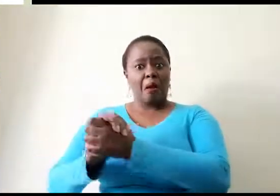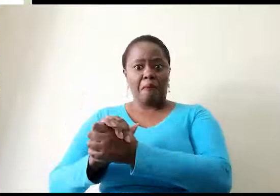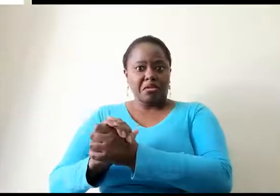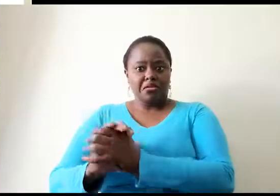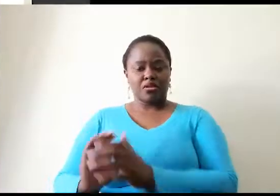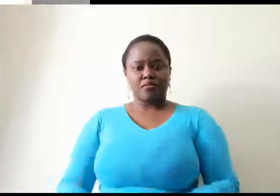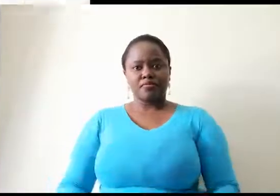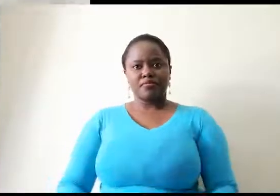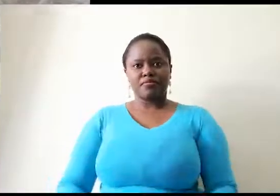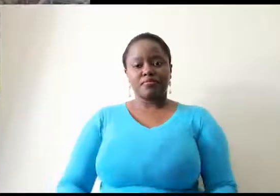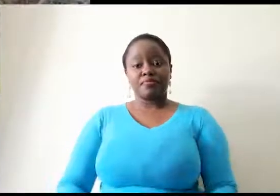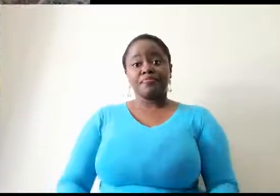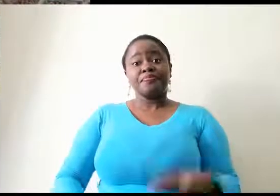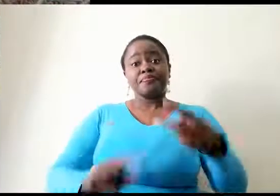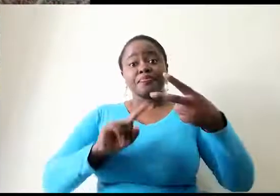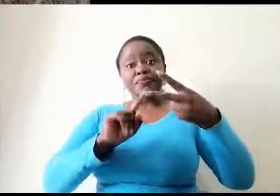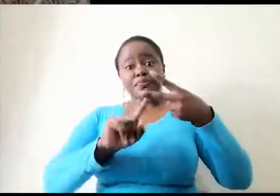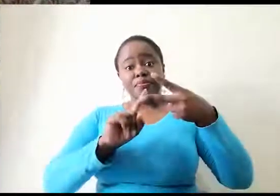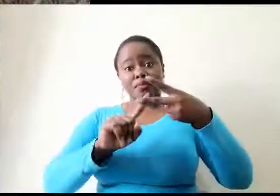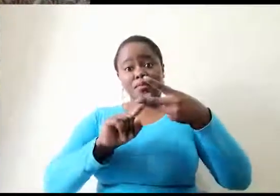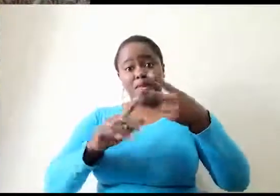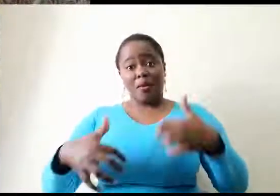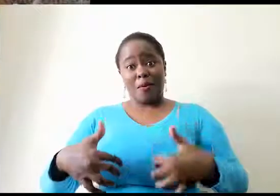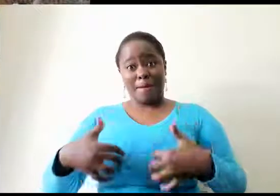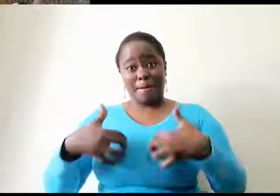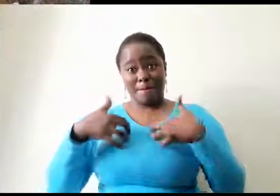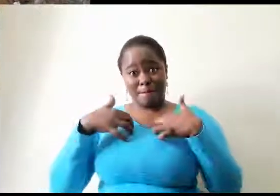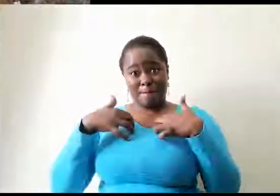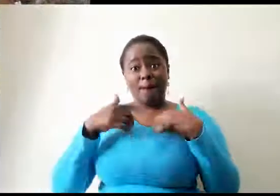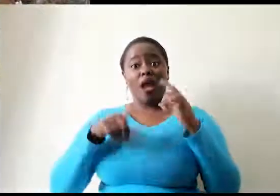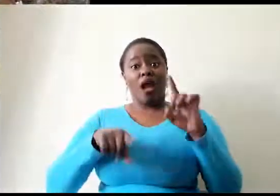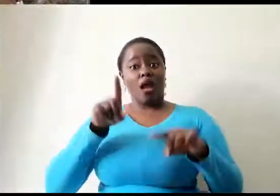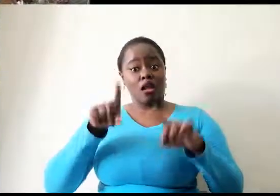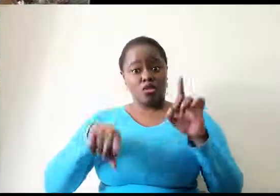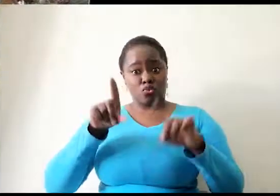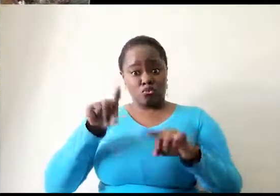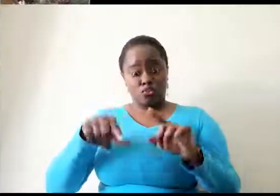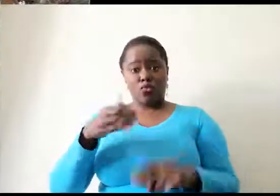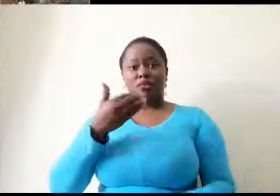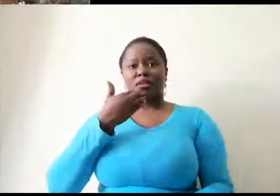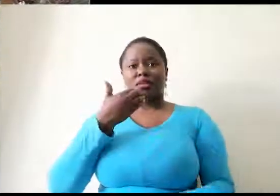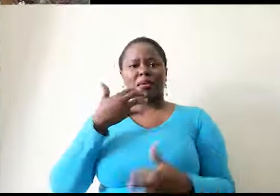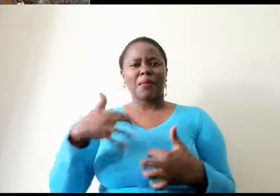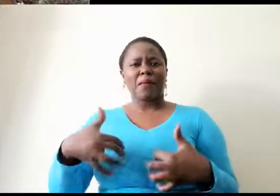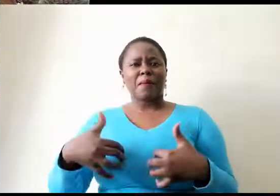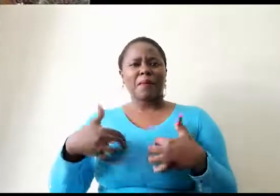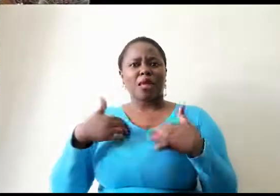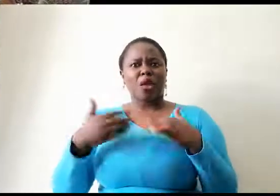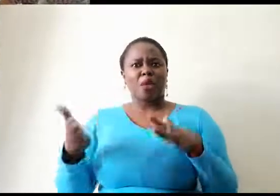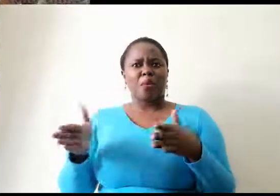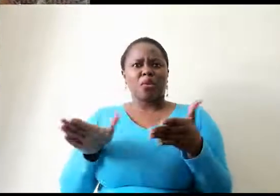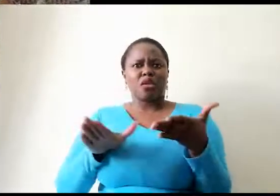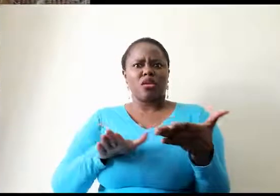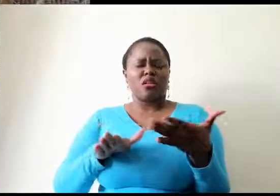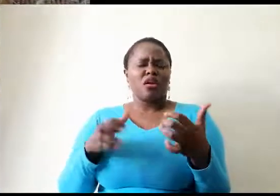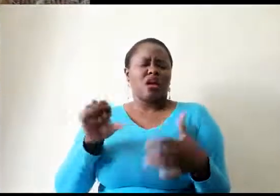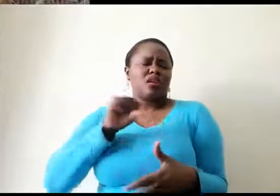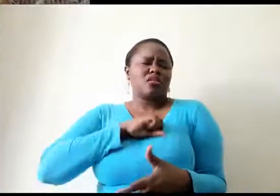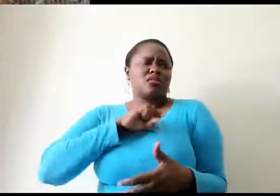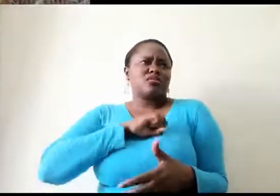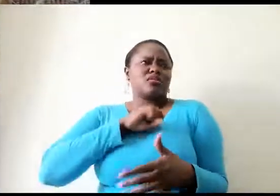de amistad. El segundo miedo que hay que vencer en los seres humanos es el miedo a la